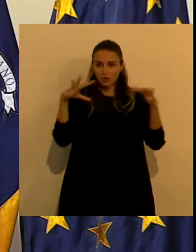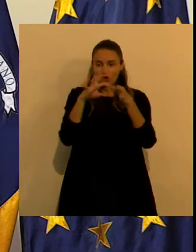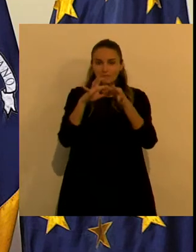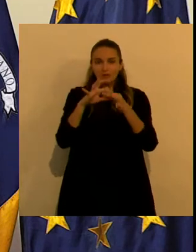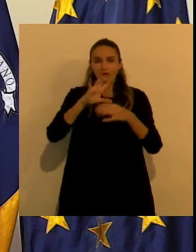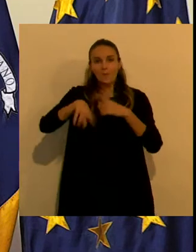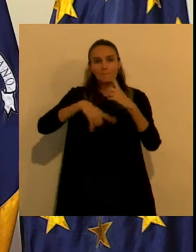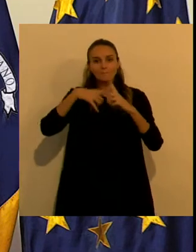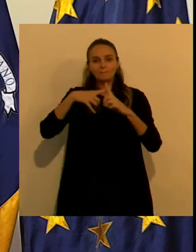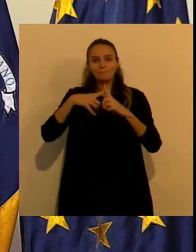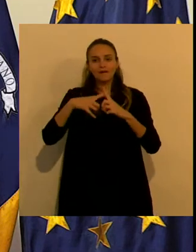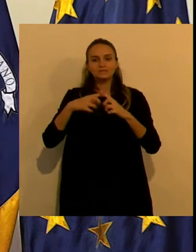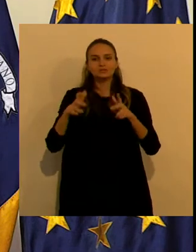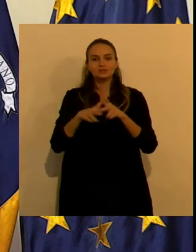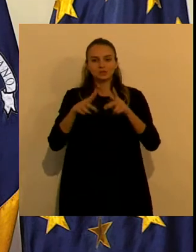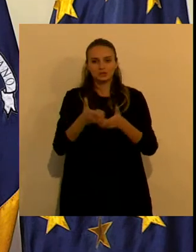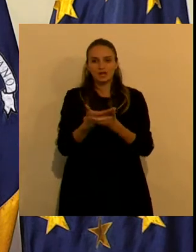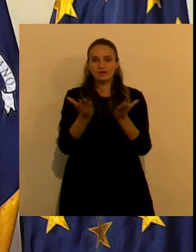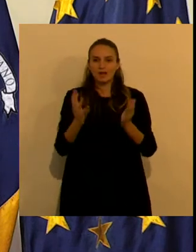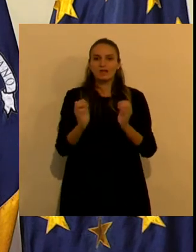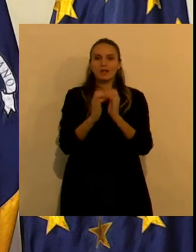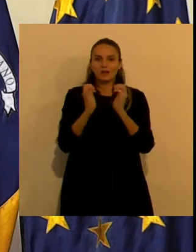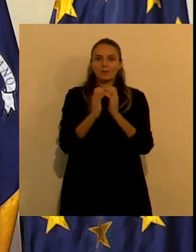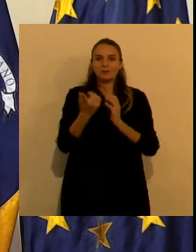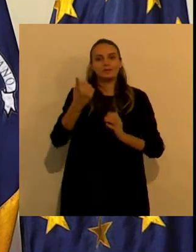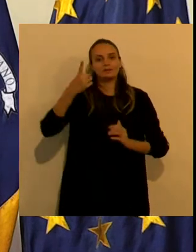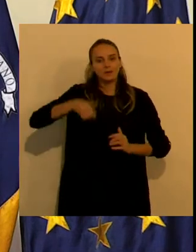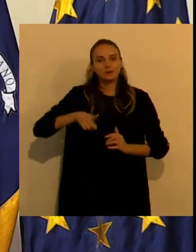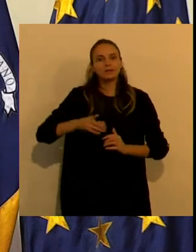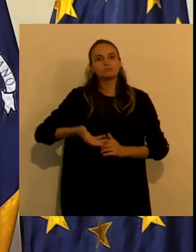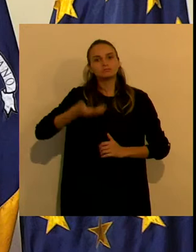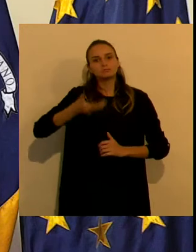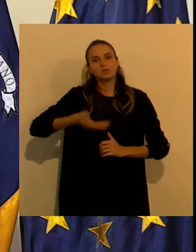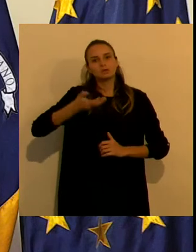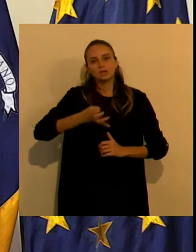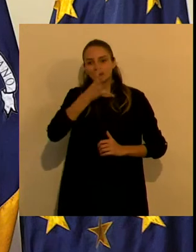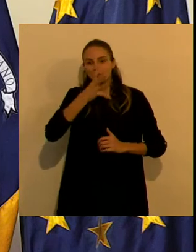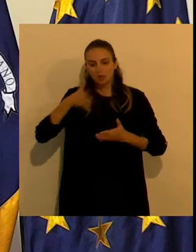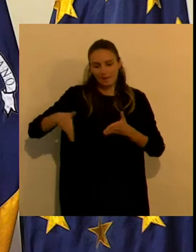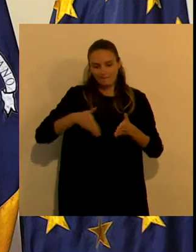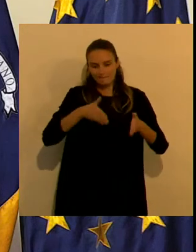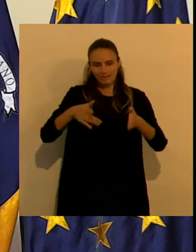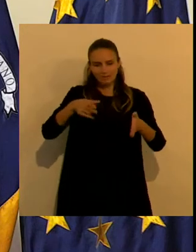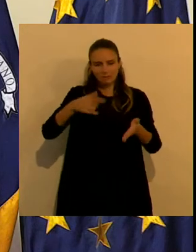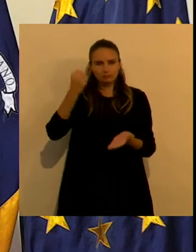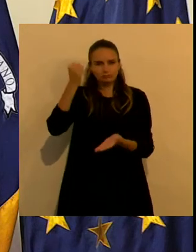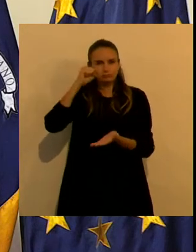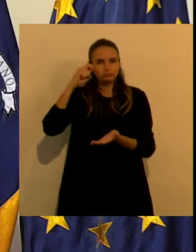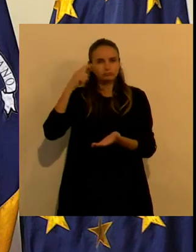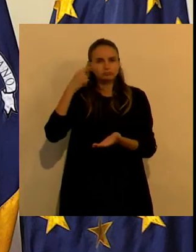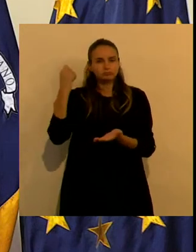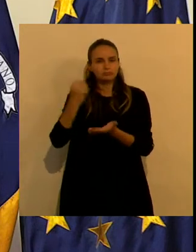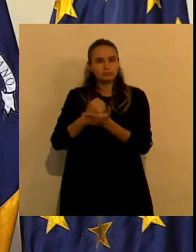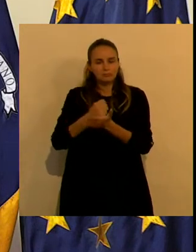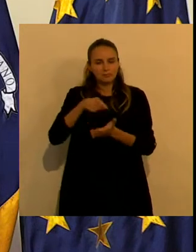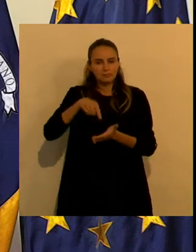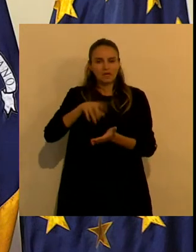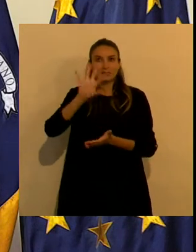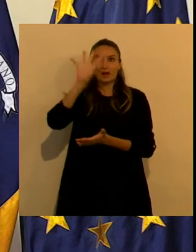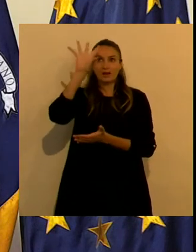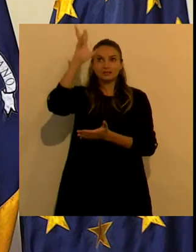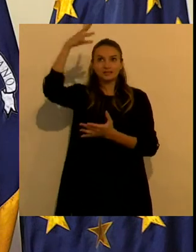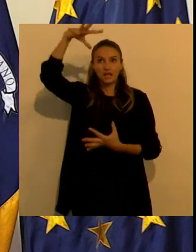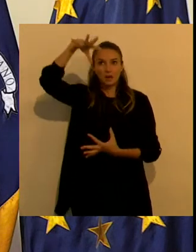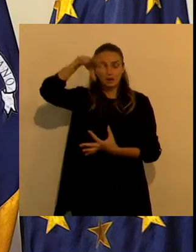sociedad palmera, ya que queda plasmado en este paseo el importante papel que juega el cielo en